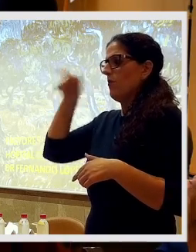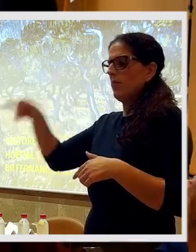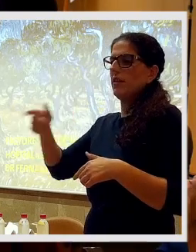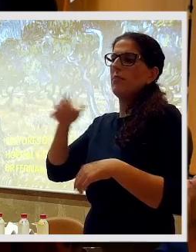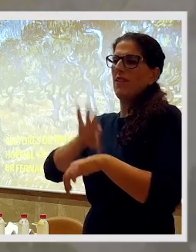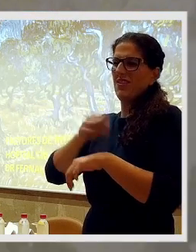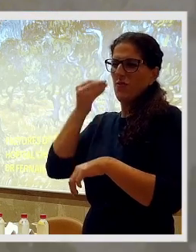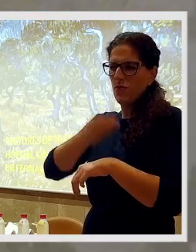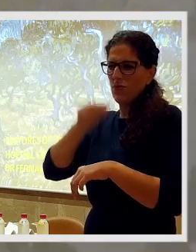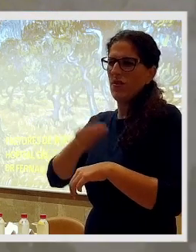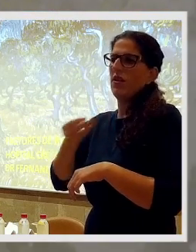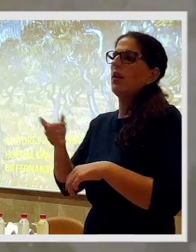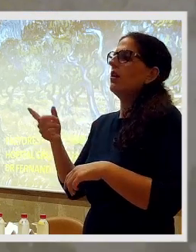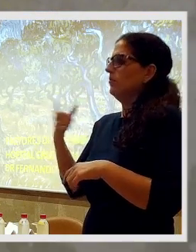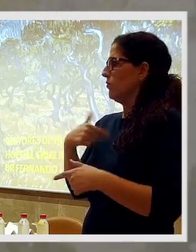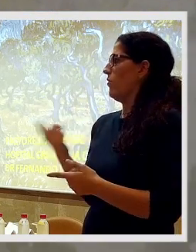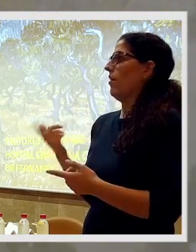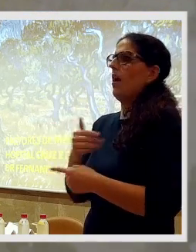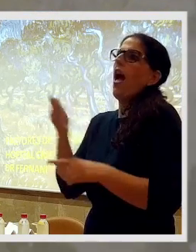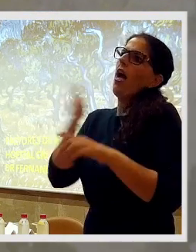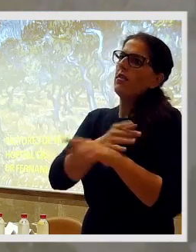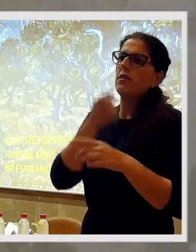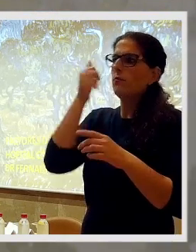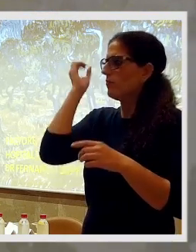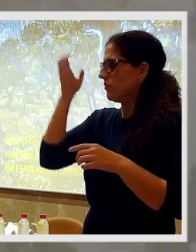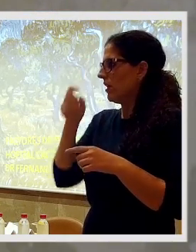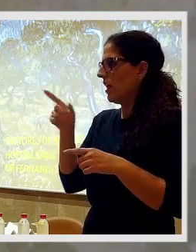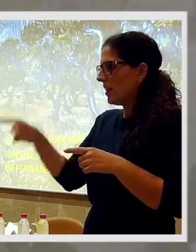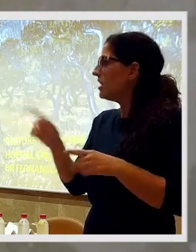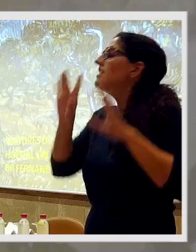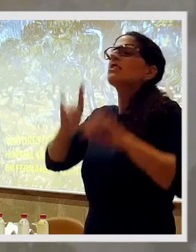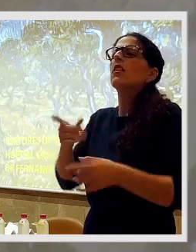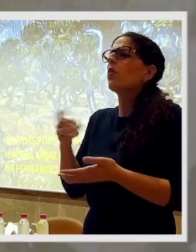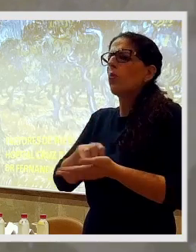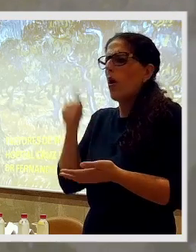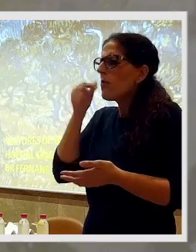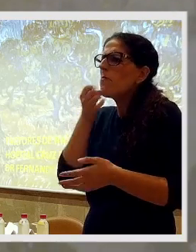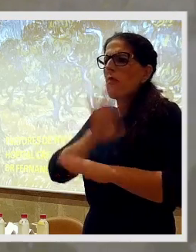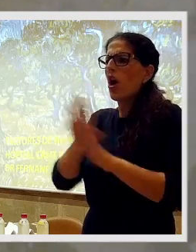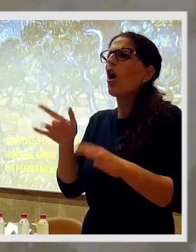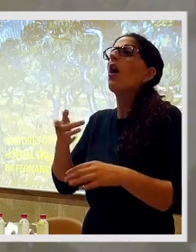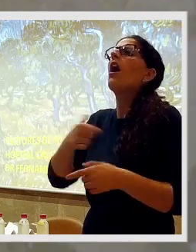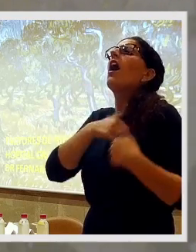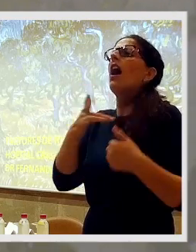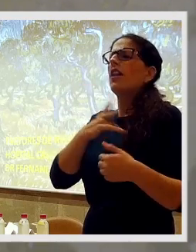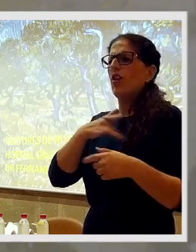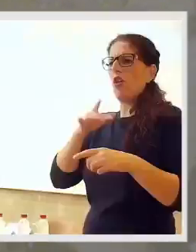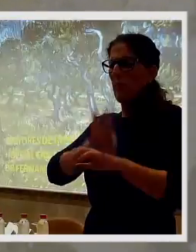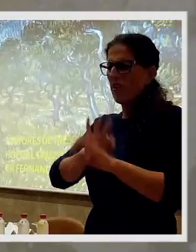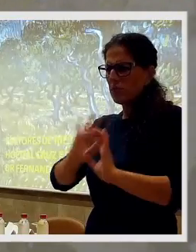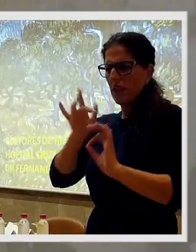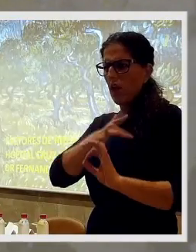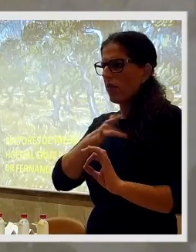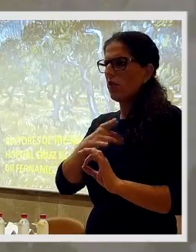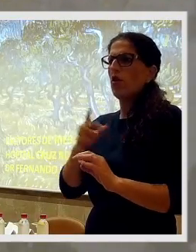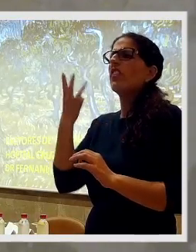Córdoba, sin duda ninguna, el doctor Suárez de Lezo, probablemente no, sin duda, uno de los mejores cardiólogos de este país en los últimos